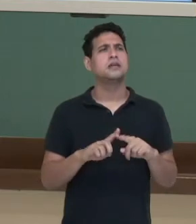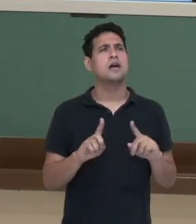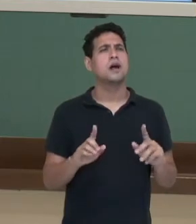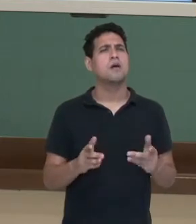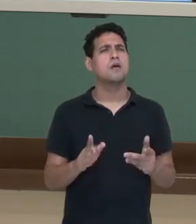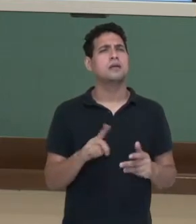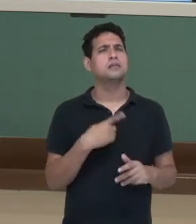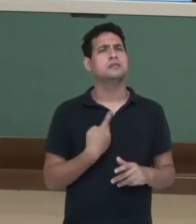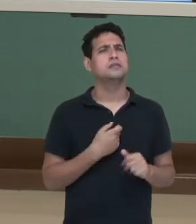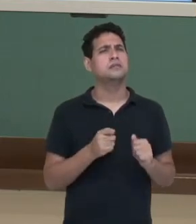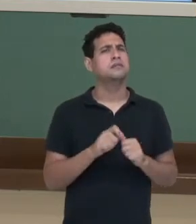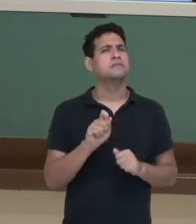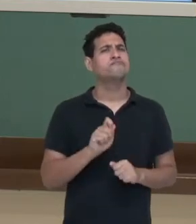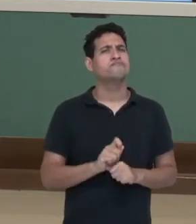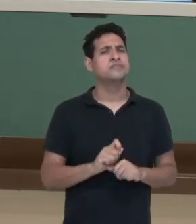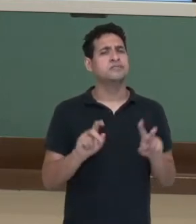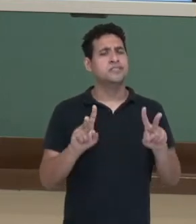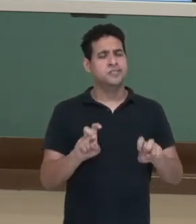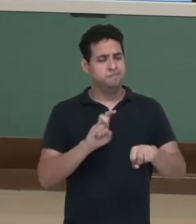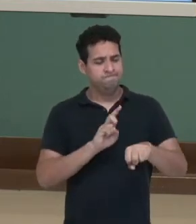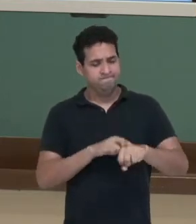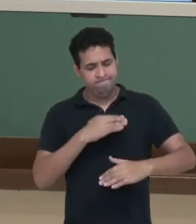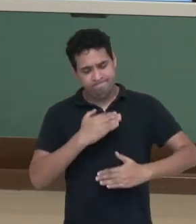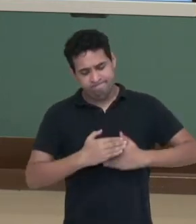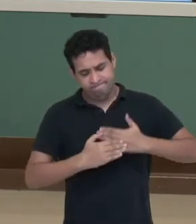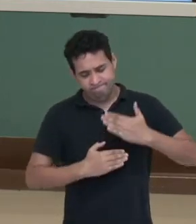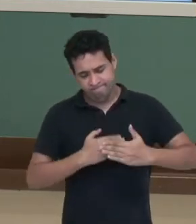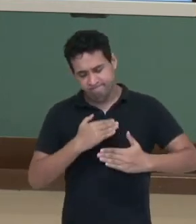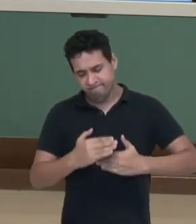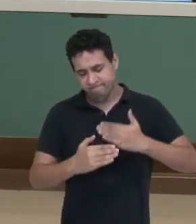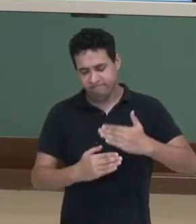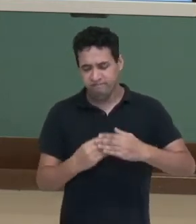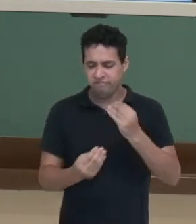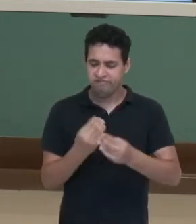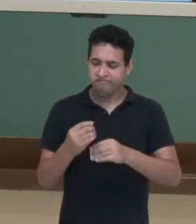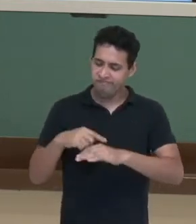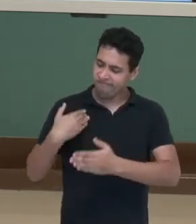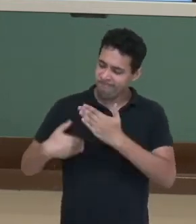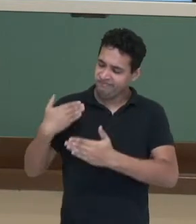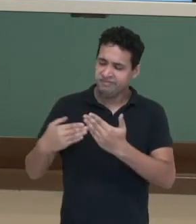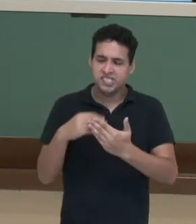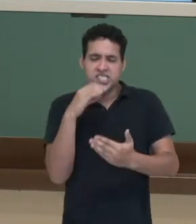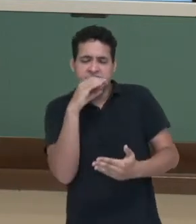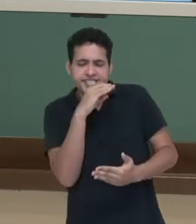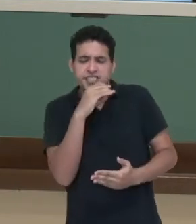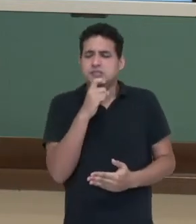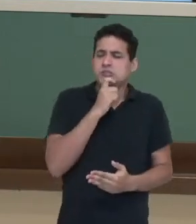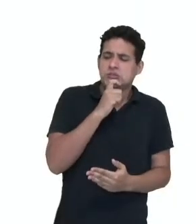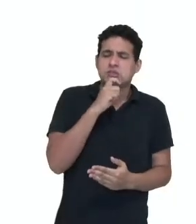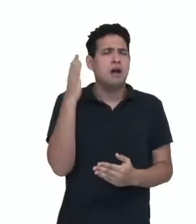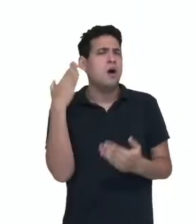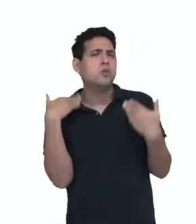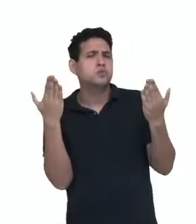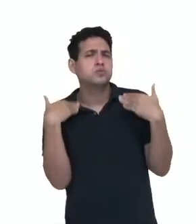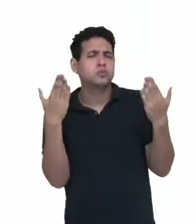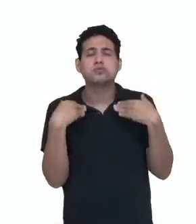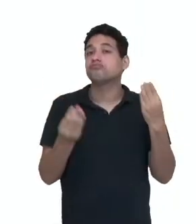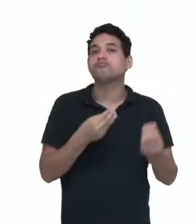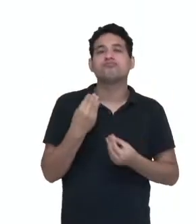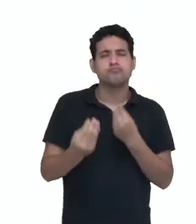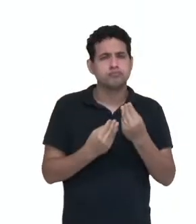agora vamos falar do tempo. El tiempo, como que é o tempo, a temperatura em Tóquio?